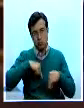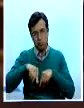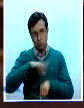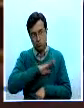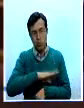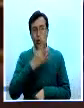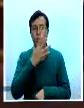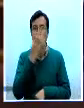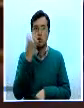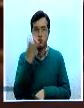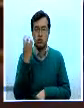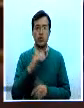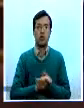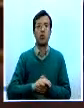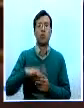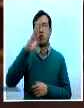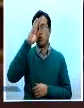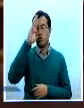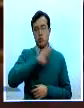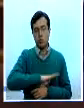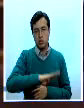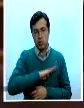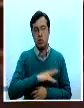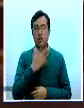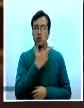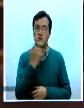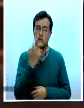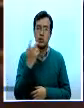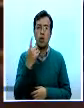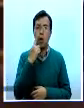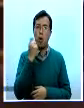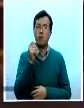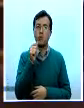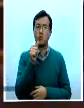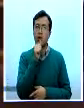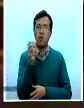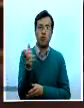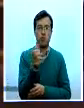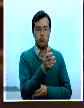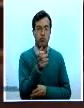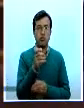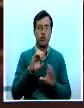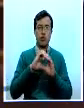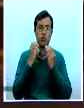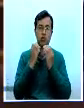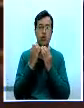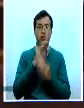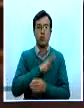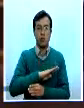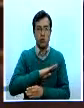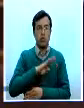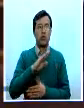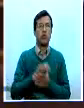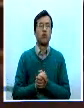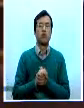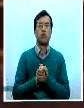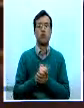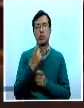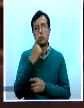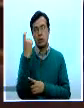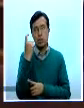atrás estos 400 de la policía metroplitana 400 300 de los bomberos del coe metropolitano 2 al 150 de la agencia metro plana de control